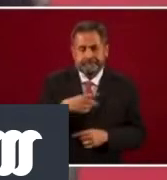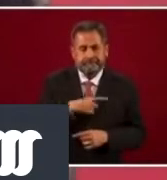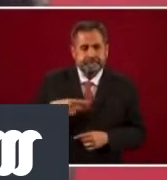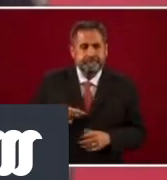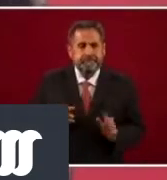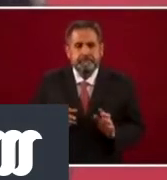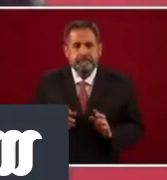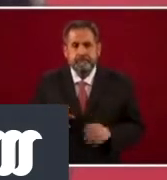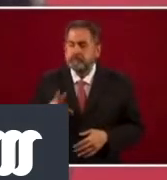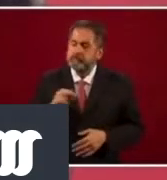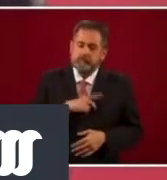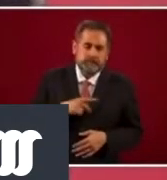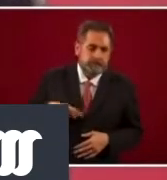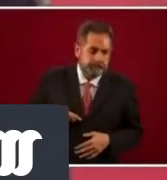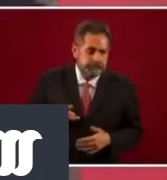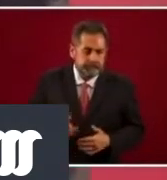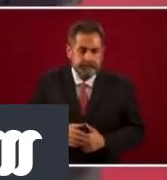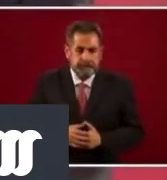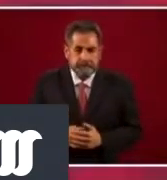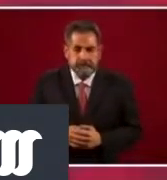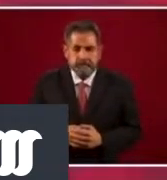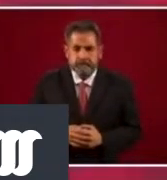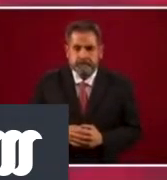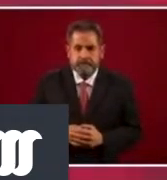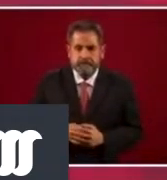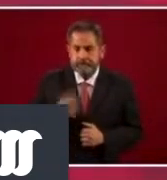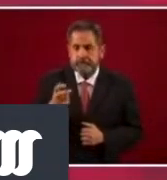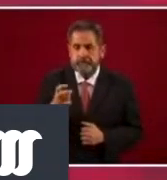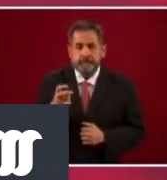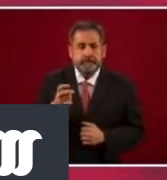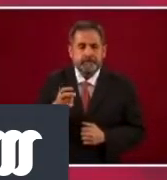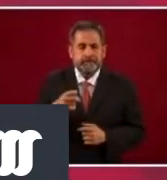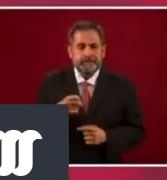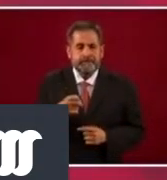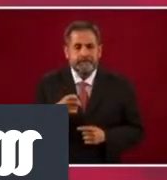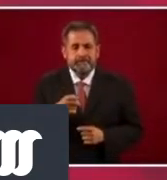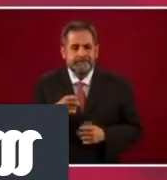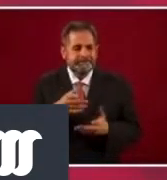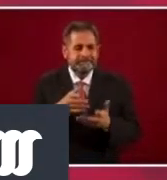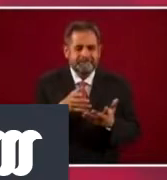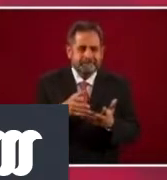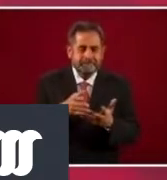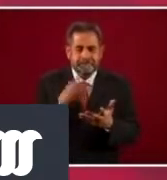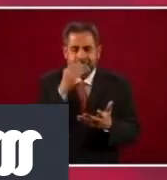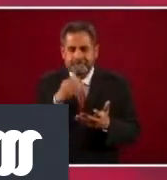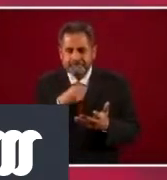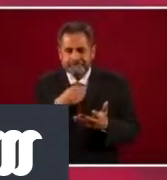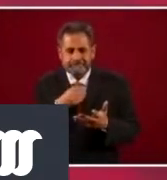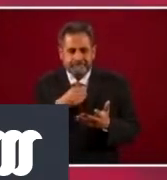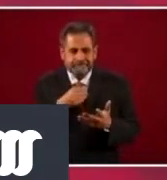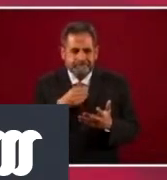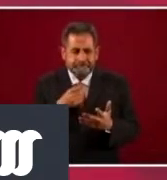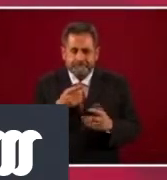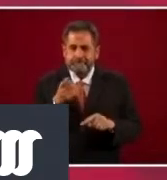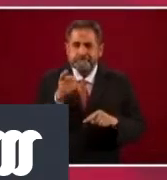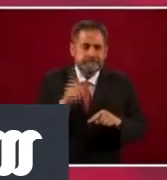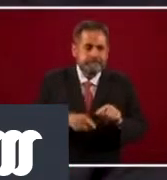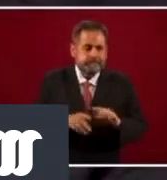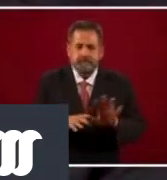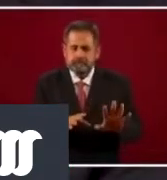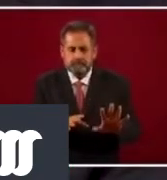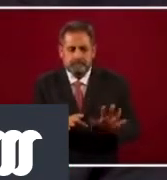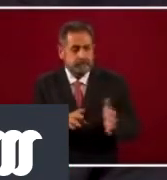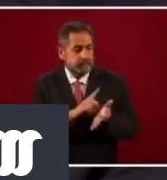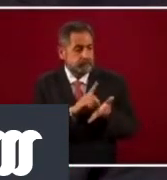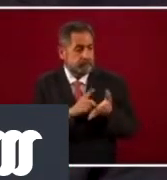no haya esta opción cancelar por completo la opción de